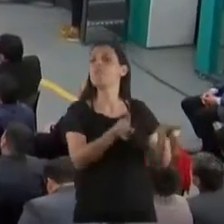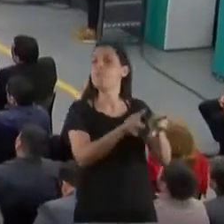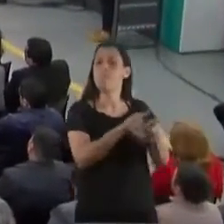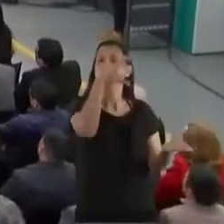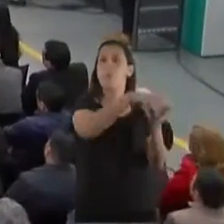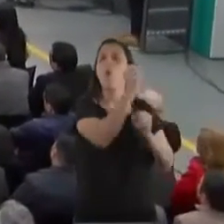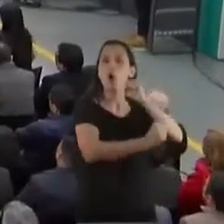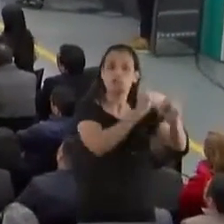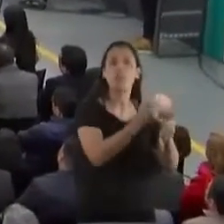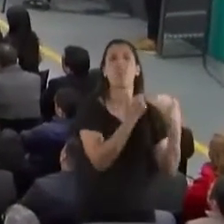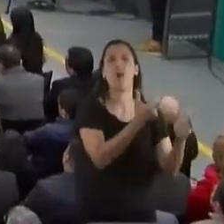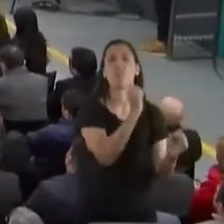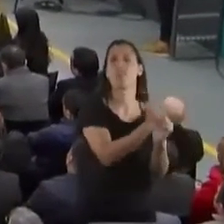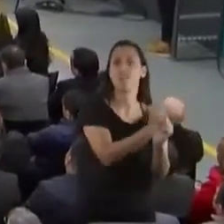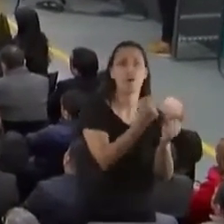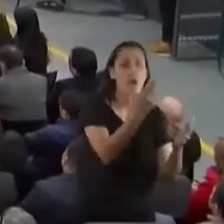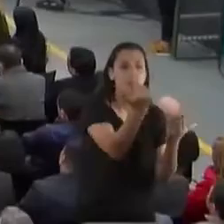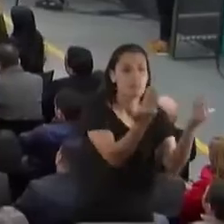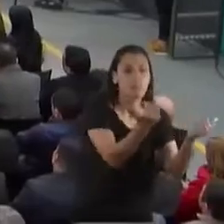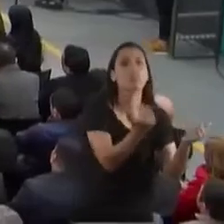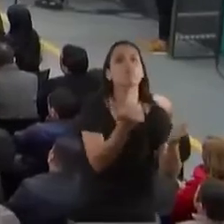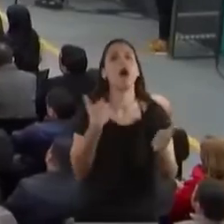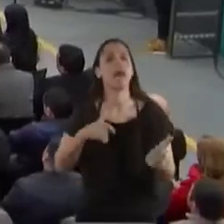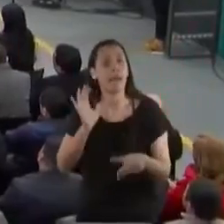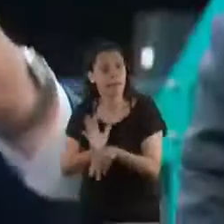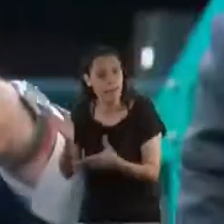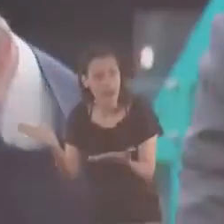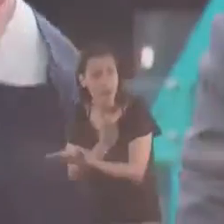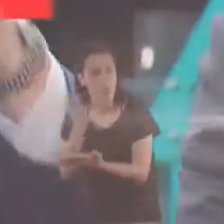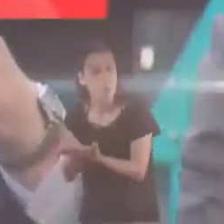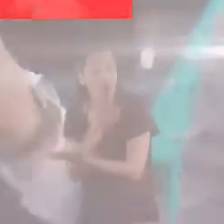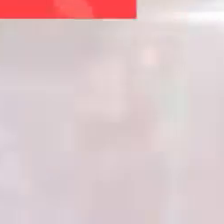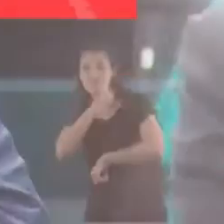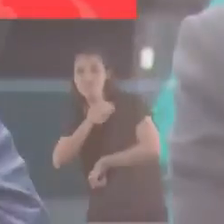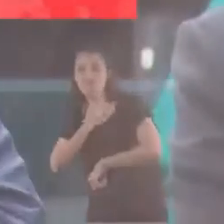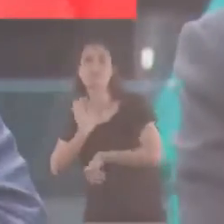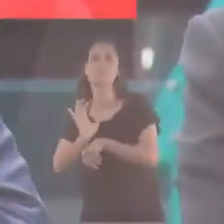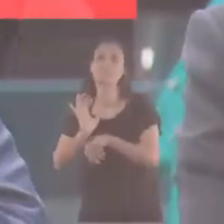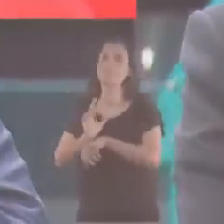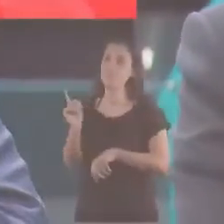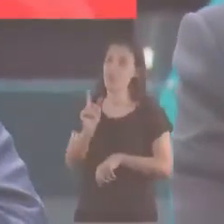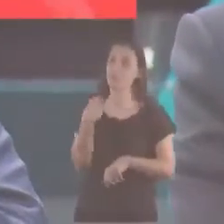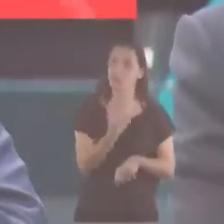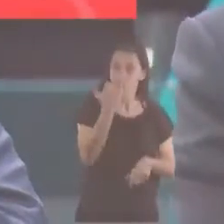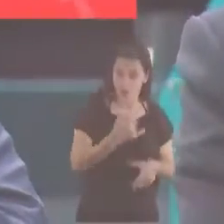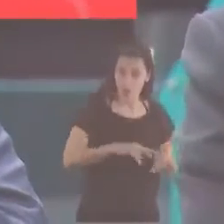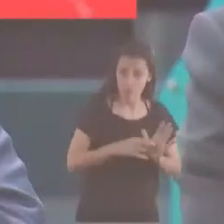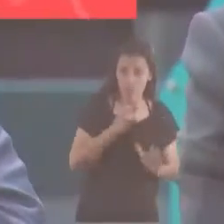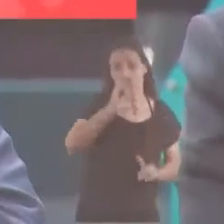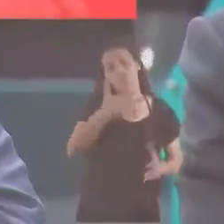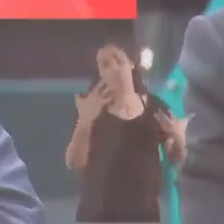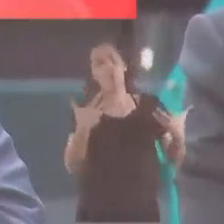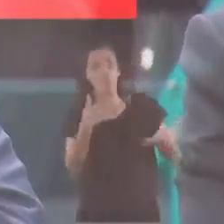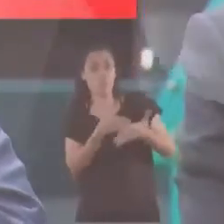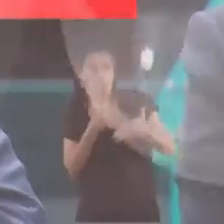La Argentina es esta Argentina que produce y no para de producir. ¿Tenemos un problema con los dólares? Sí, tenemos un problema